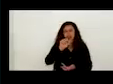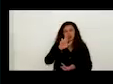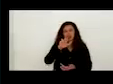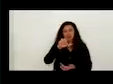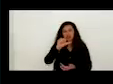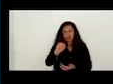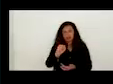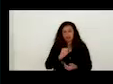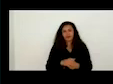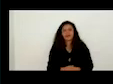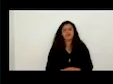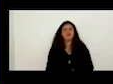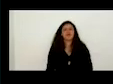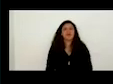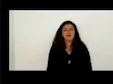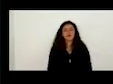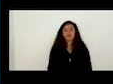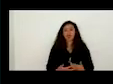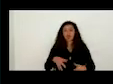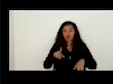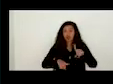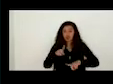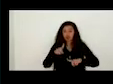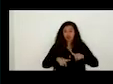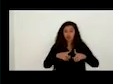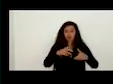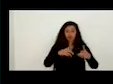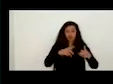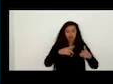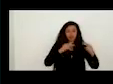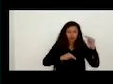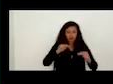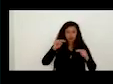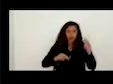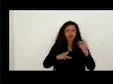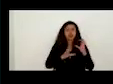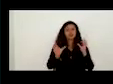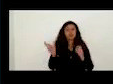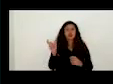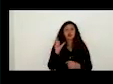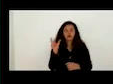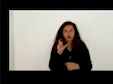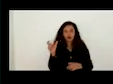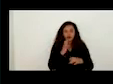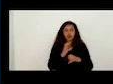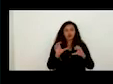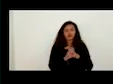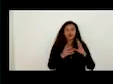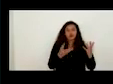Y dependiendo de esto, cuando estos alimentos se convierten en productos